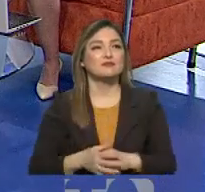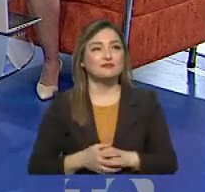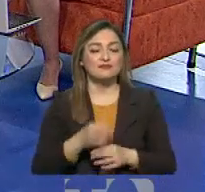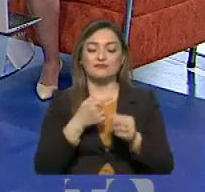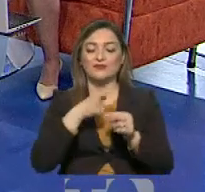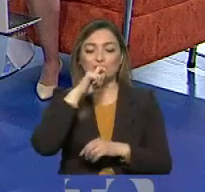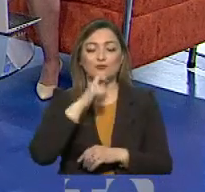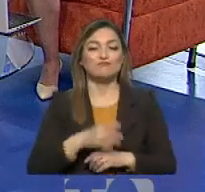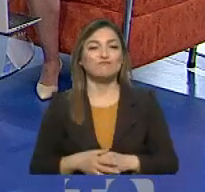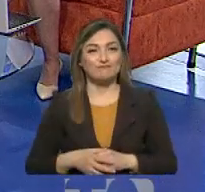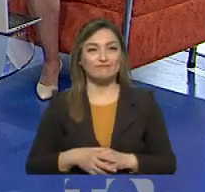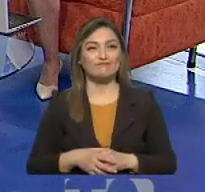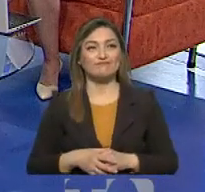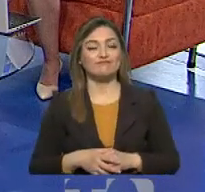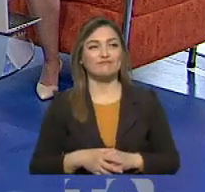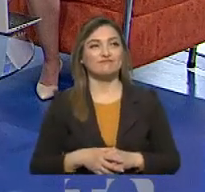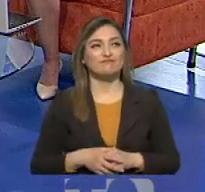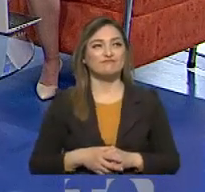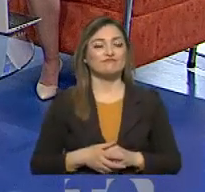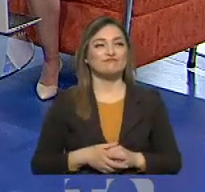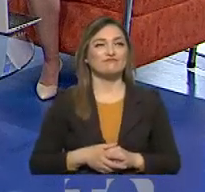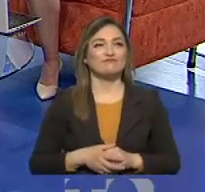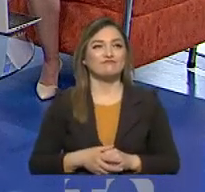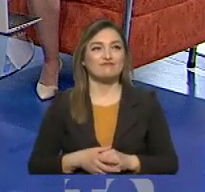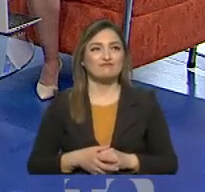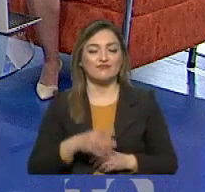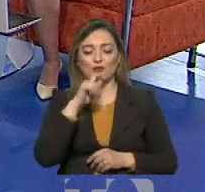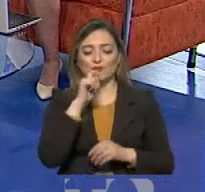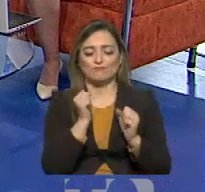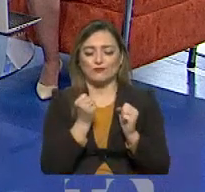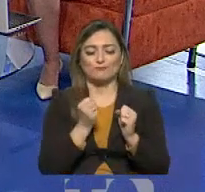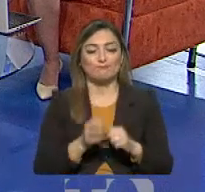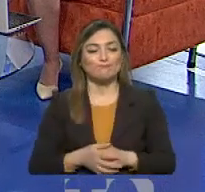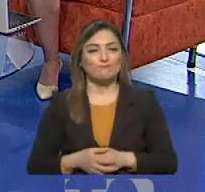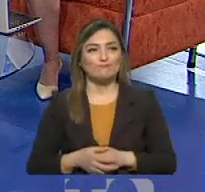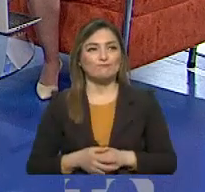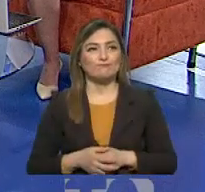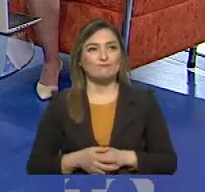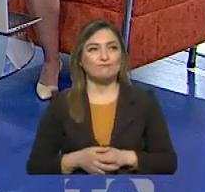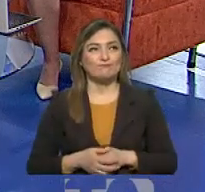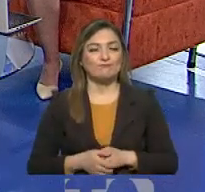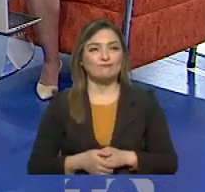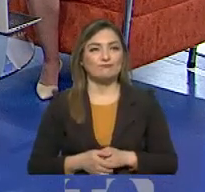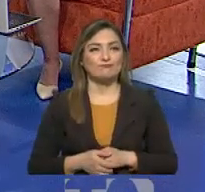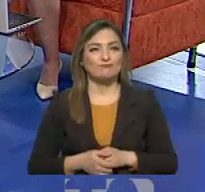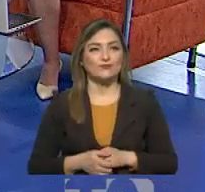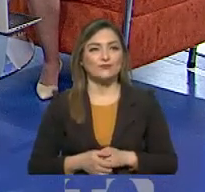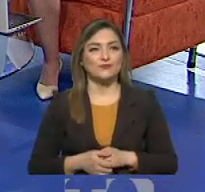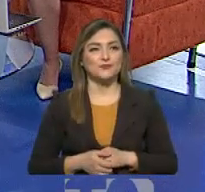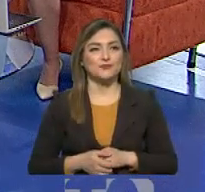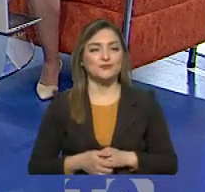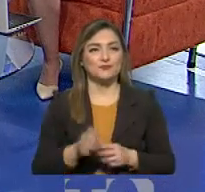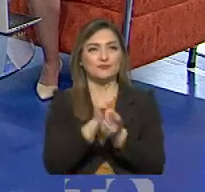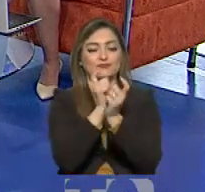Quito. Así era, ¿no? Sí. Frío está Quito. Muy, muy, muy frío. ¿Sí? Y se supone que ya estamos entrando a